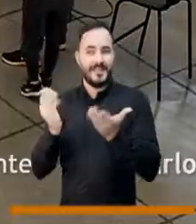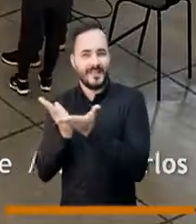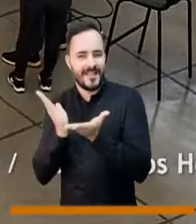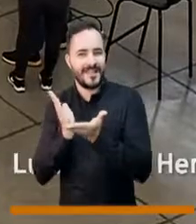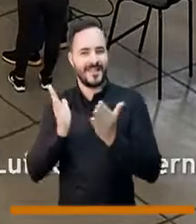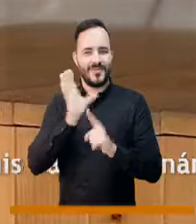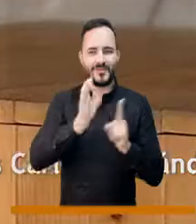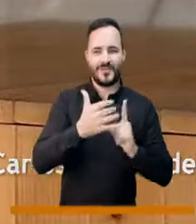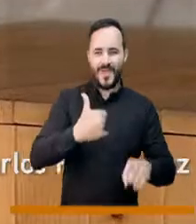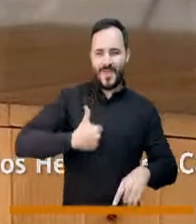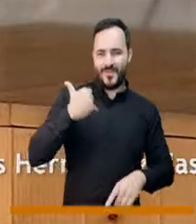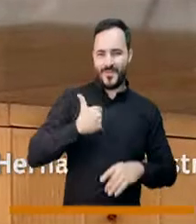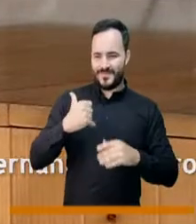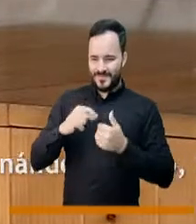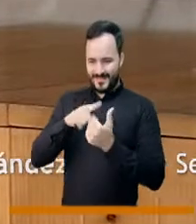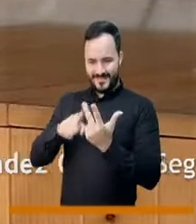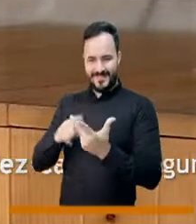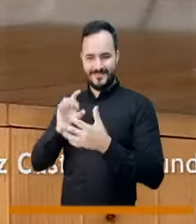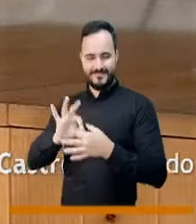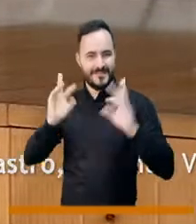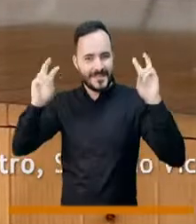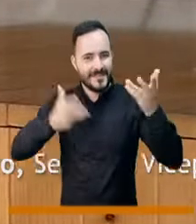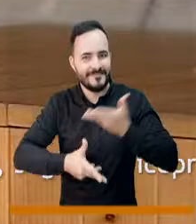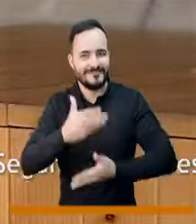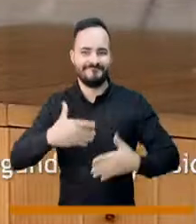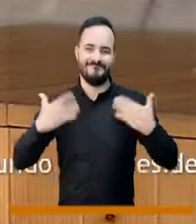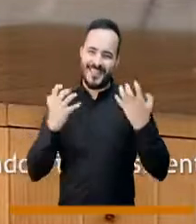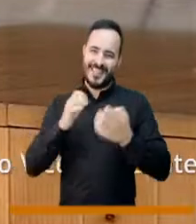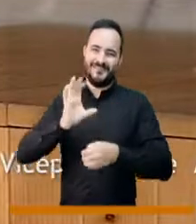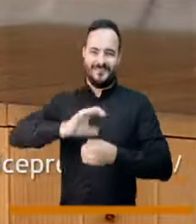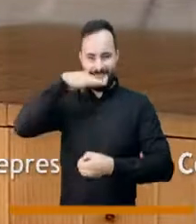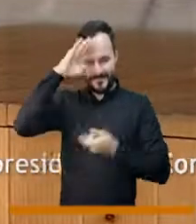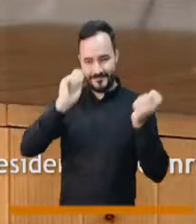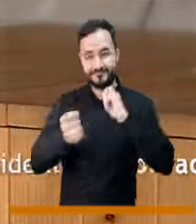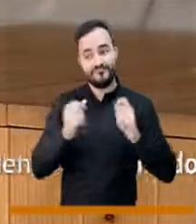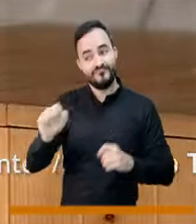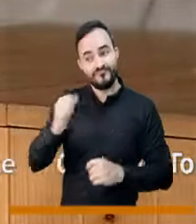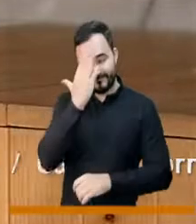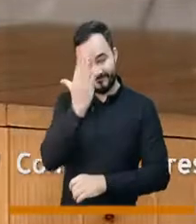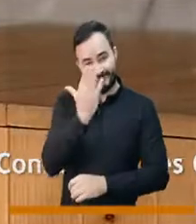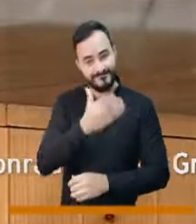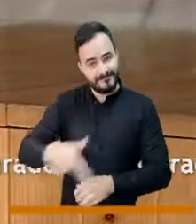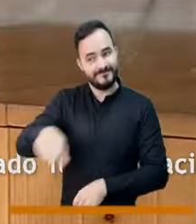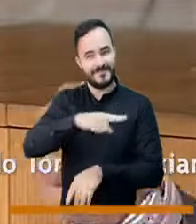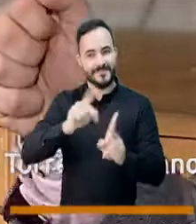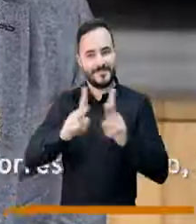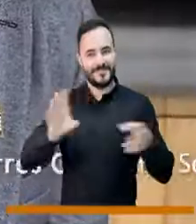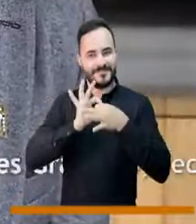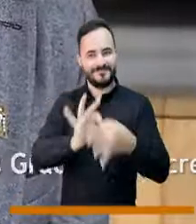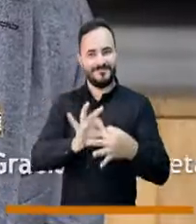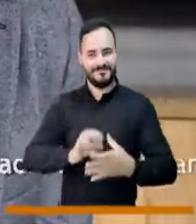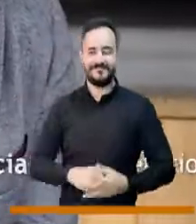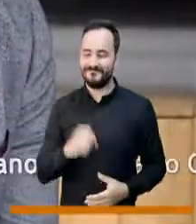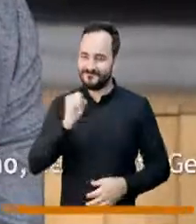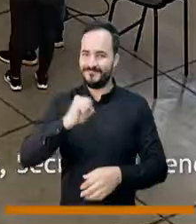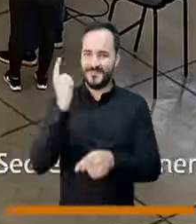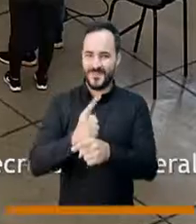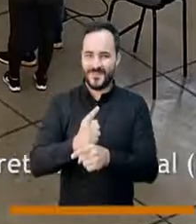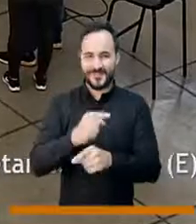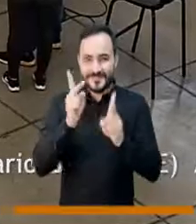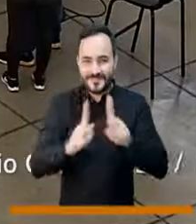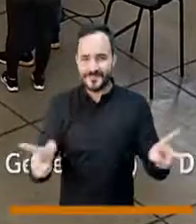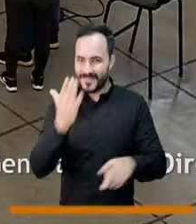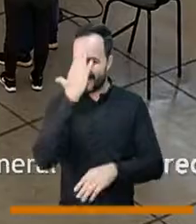cultura, educación, juventud, que es lo que me apasiona y lo que quiero transformar en la ciudad de Medellín. Bueno, y seguimos de frente con la gente, concejal. De frente.